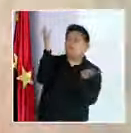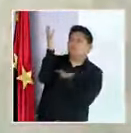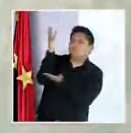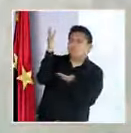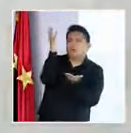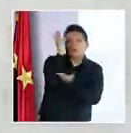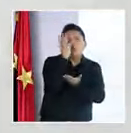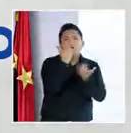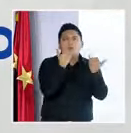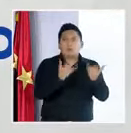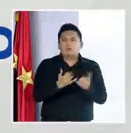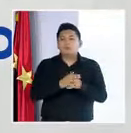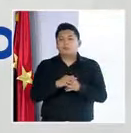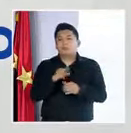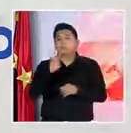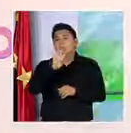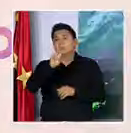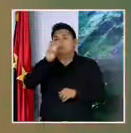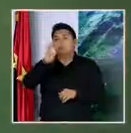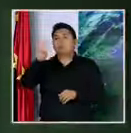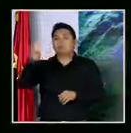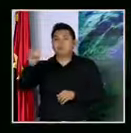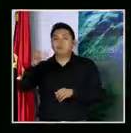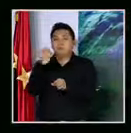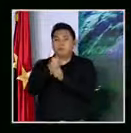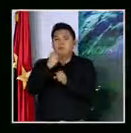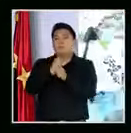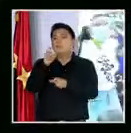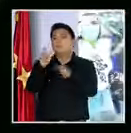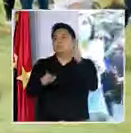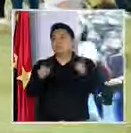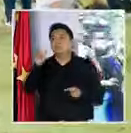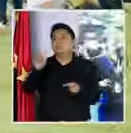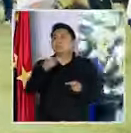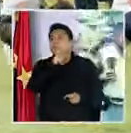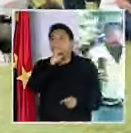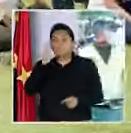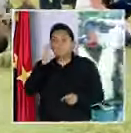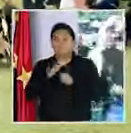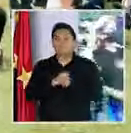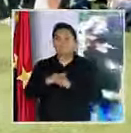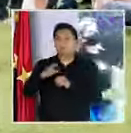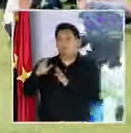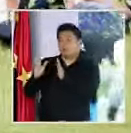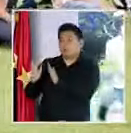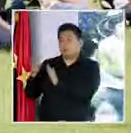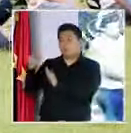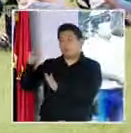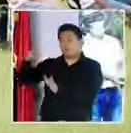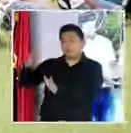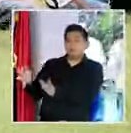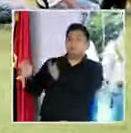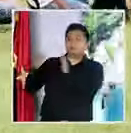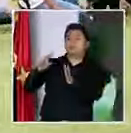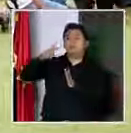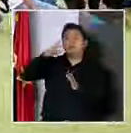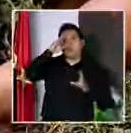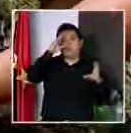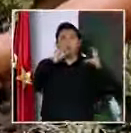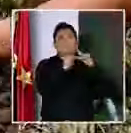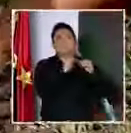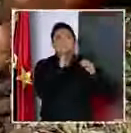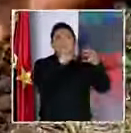generando 488 empleos directos a comunidades campesinas. La segunda fase se desarrolla con apoyo de actores públicos y